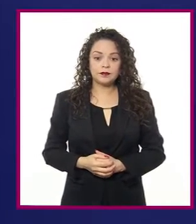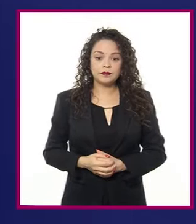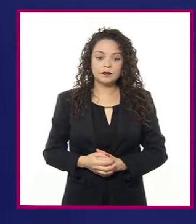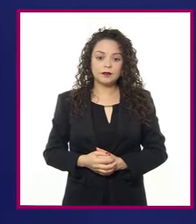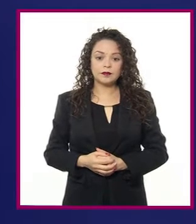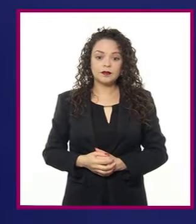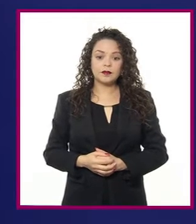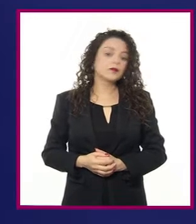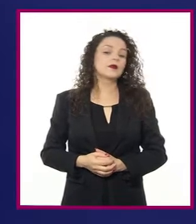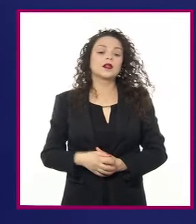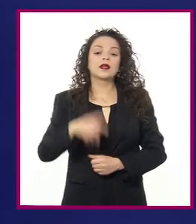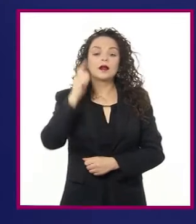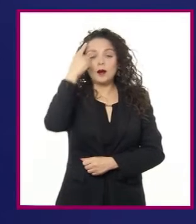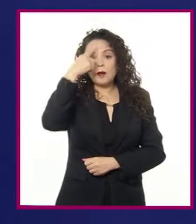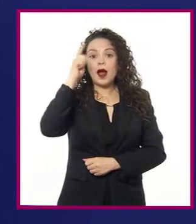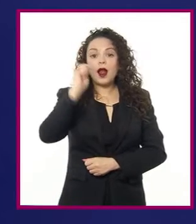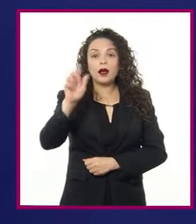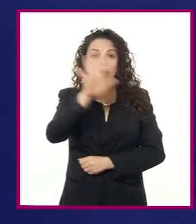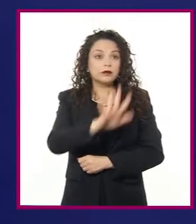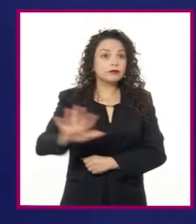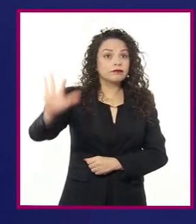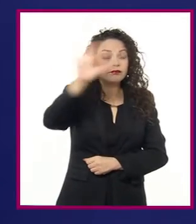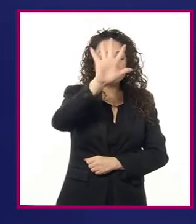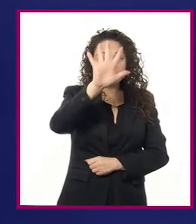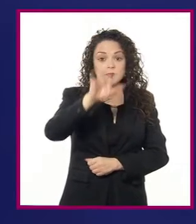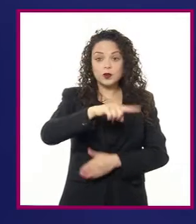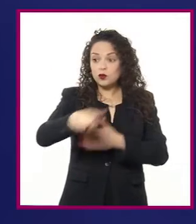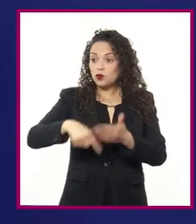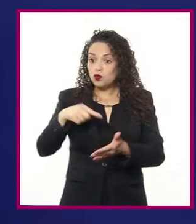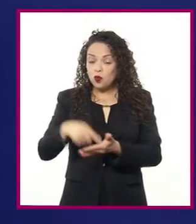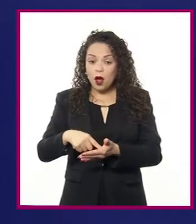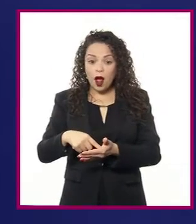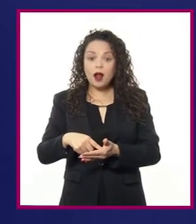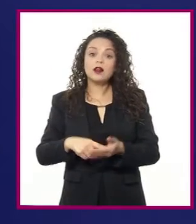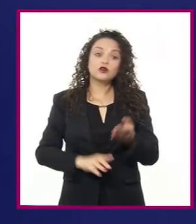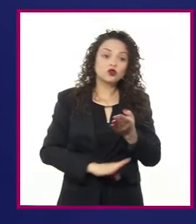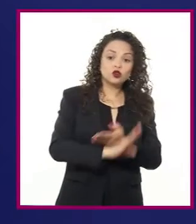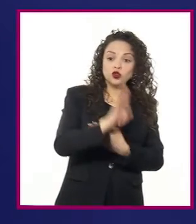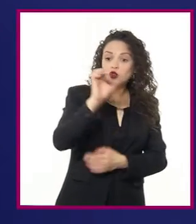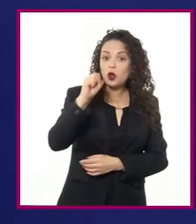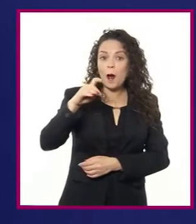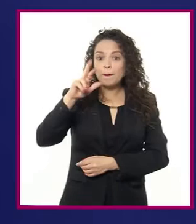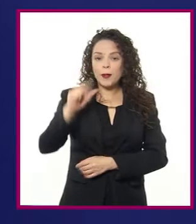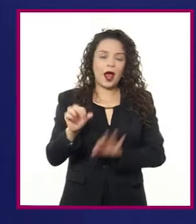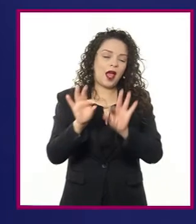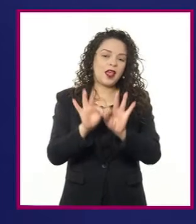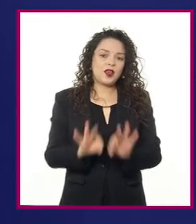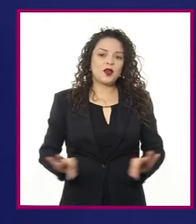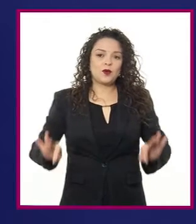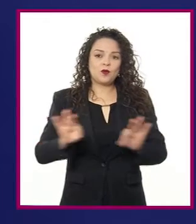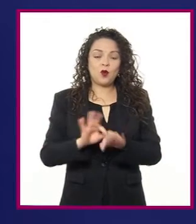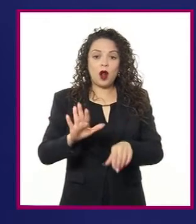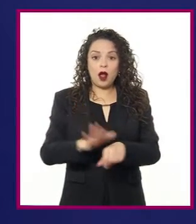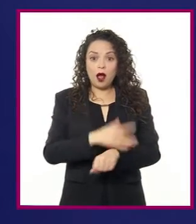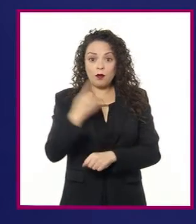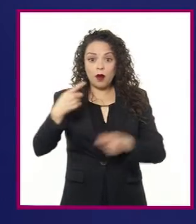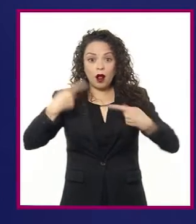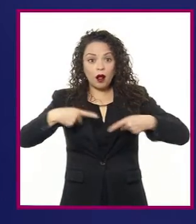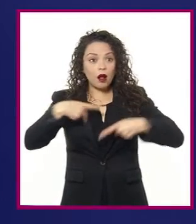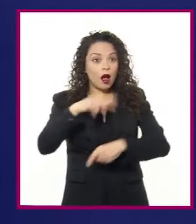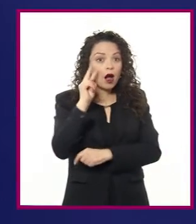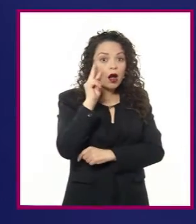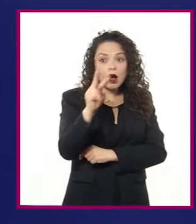de escenarios y ambientes, la luz y la sombra son fundamentales, ya que provocan en el espectador